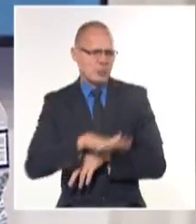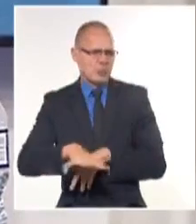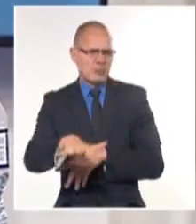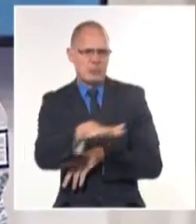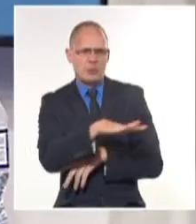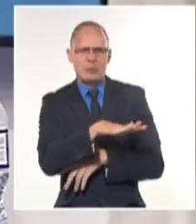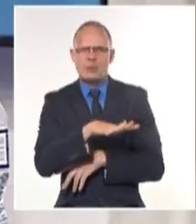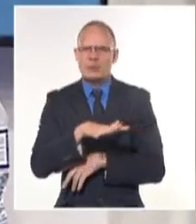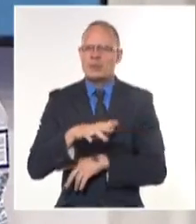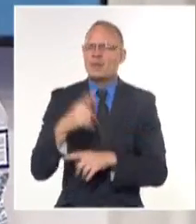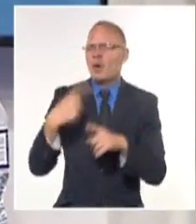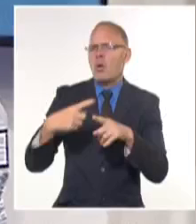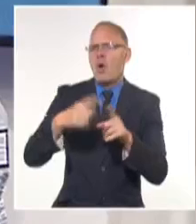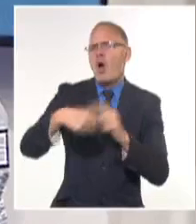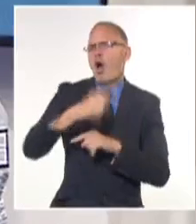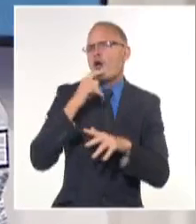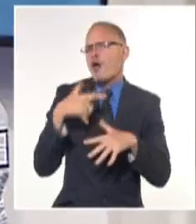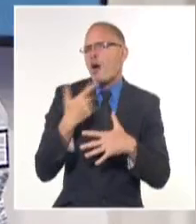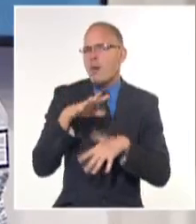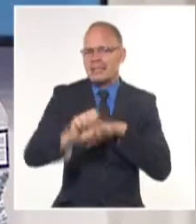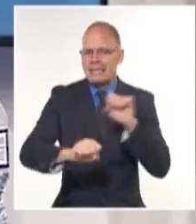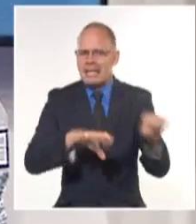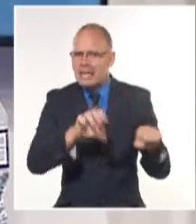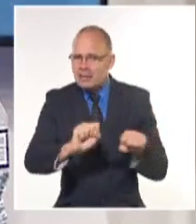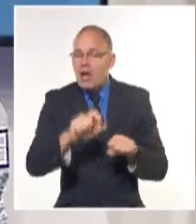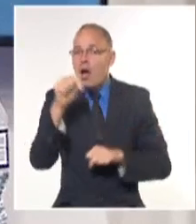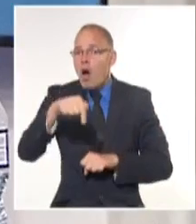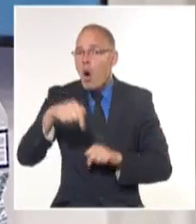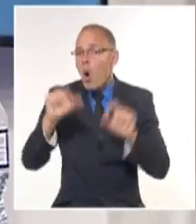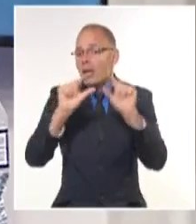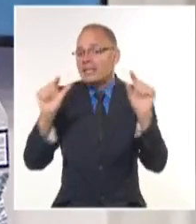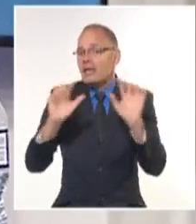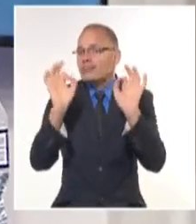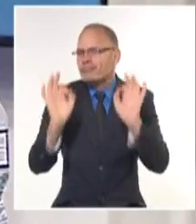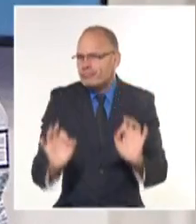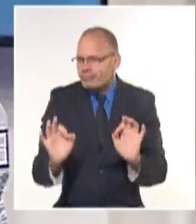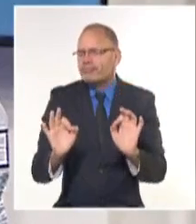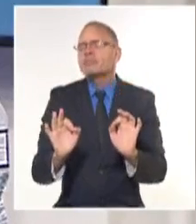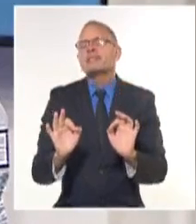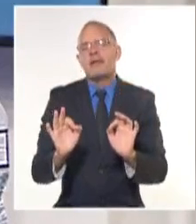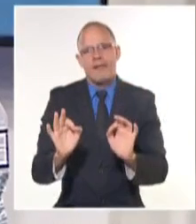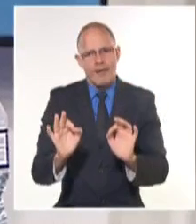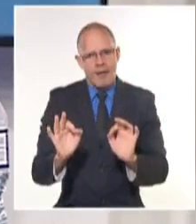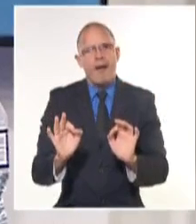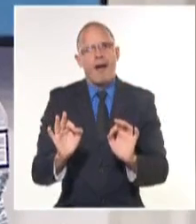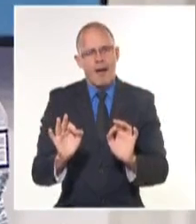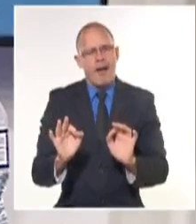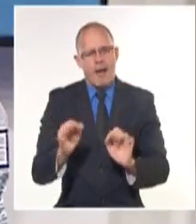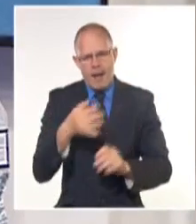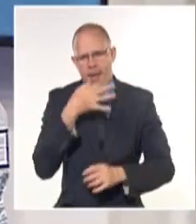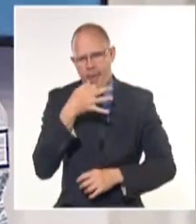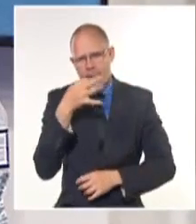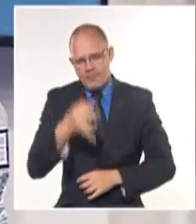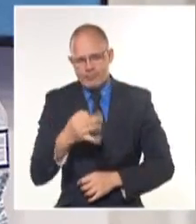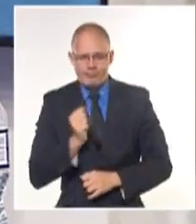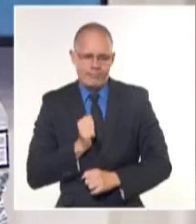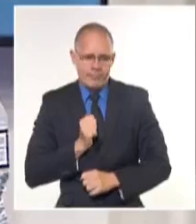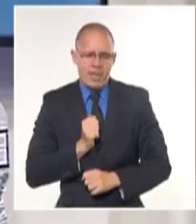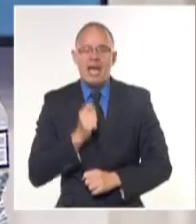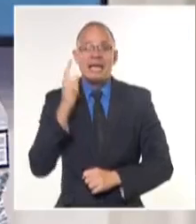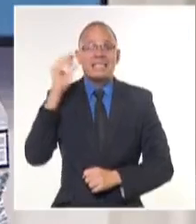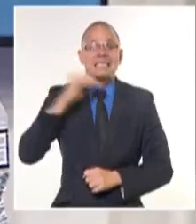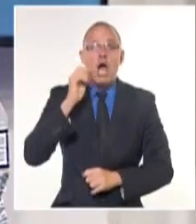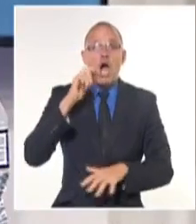tendencias, el combate, el enfrentamiento, la prevención, vamos a hablar en el día de hoy. Tiene que ver con las acciones de control interno en